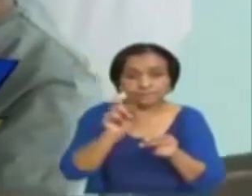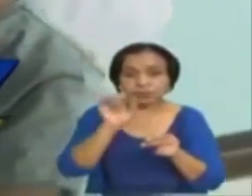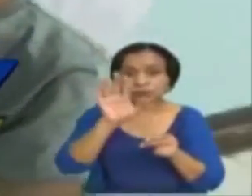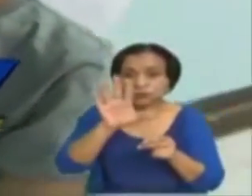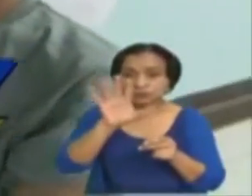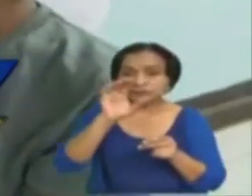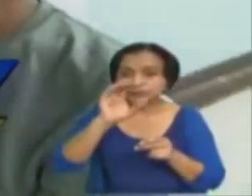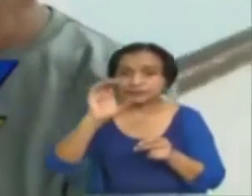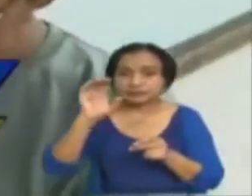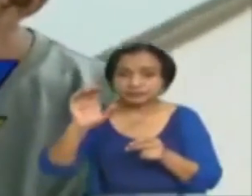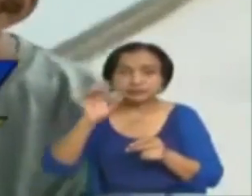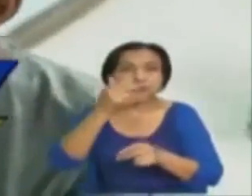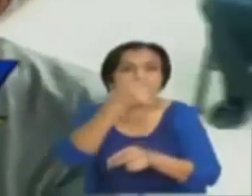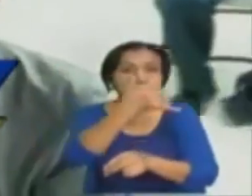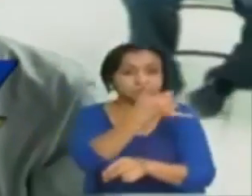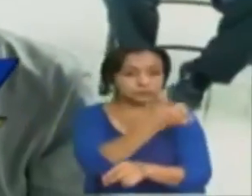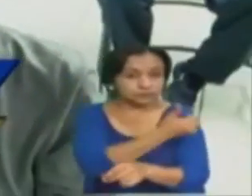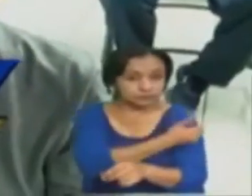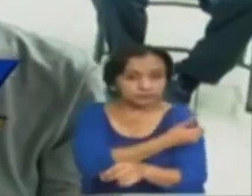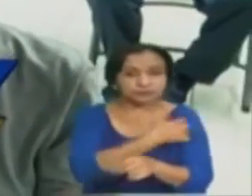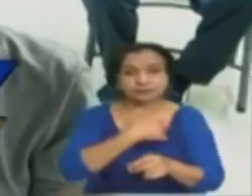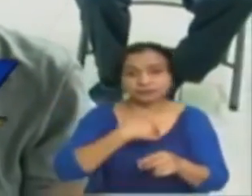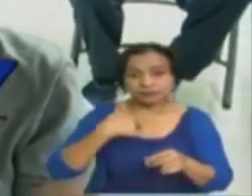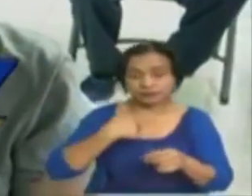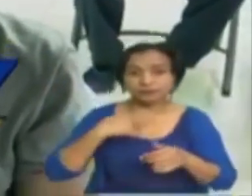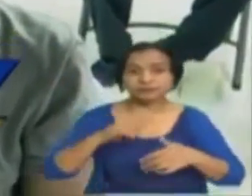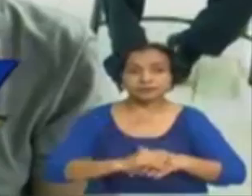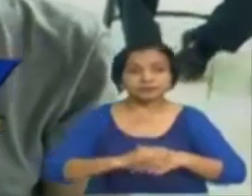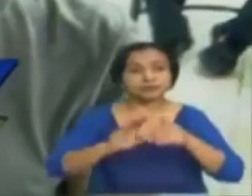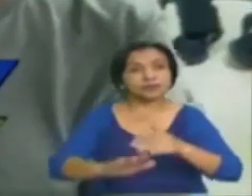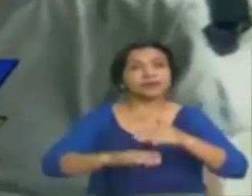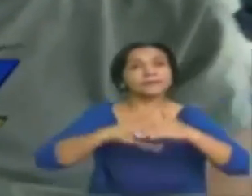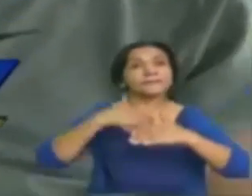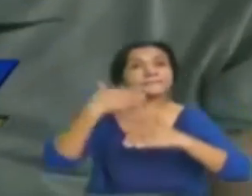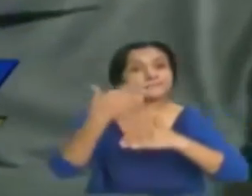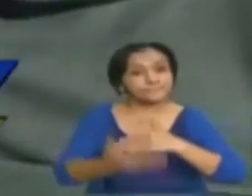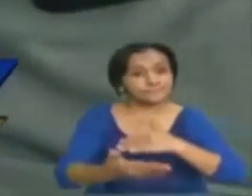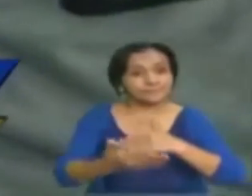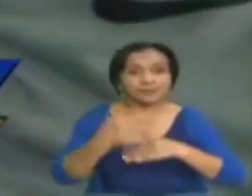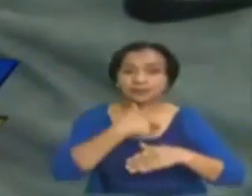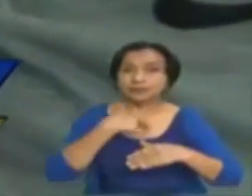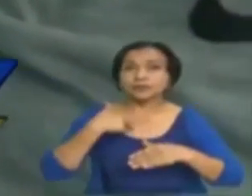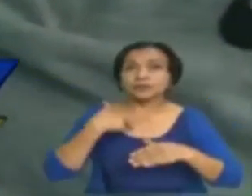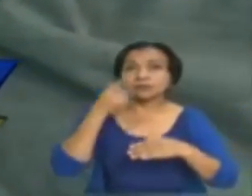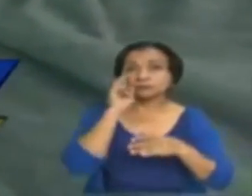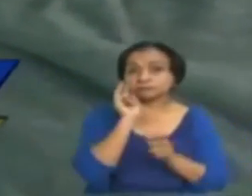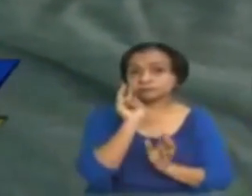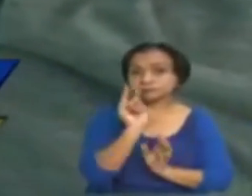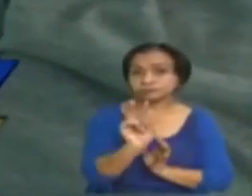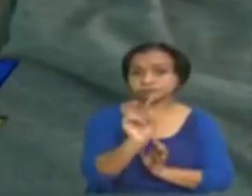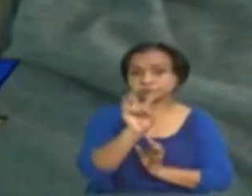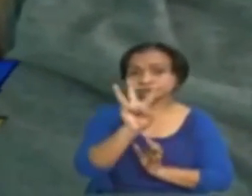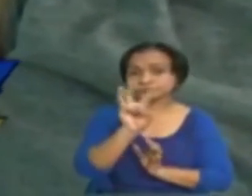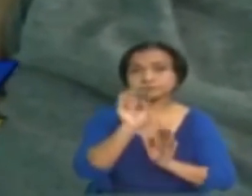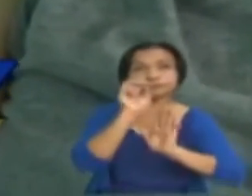queridísimo, reverenciado siempre, Monseñor Padre Fray Odorico, en Yalí, Jinotega, en el Centro de Salud Familiar